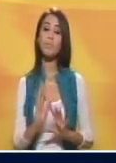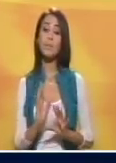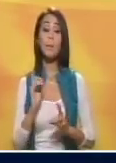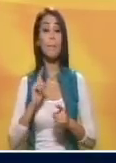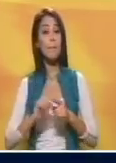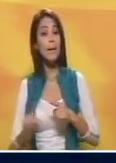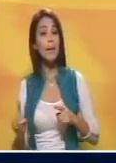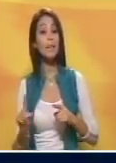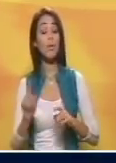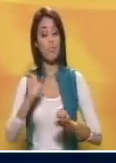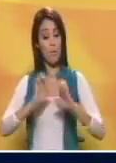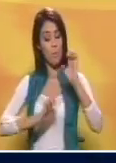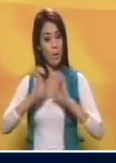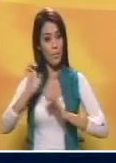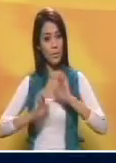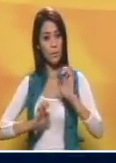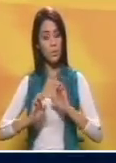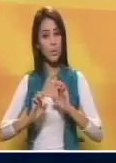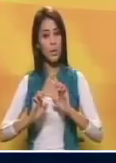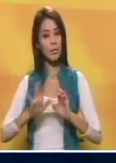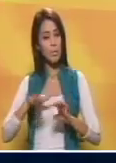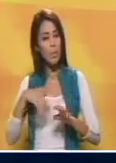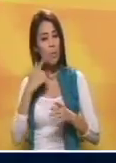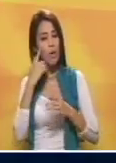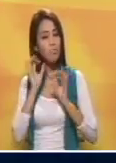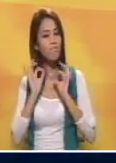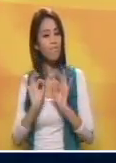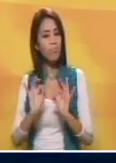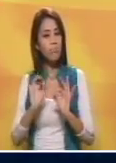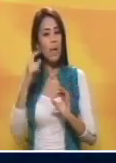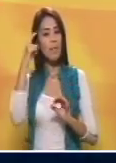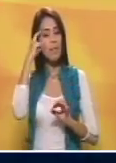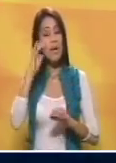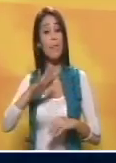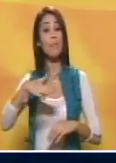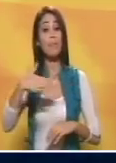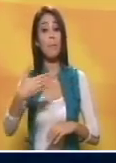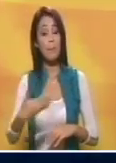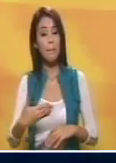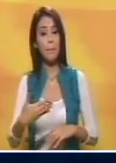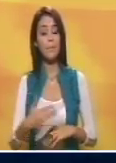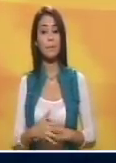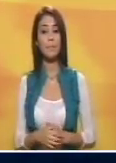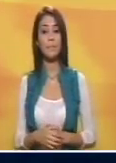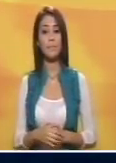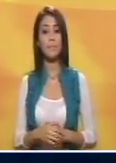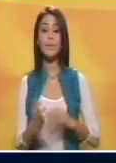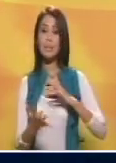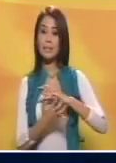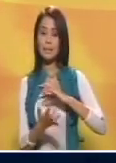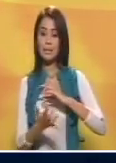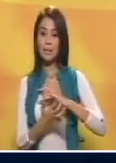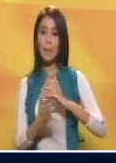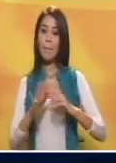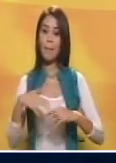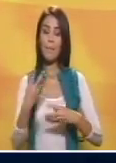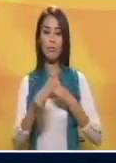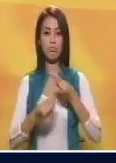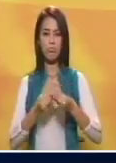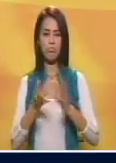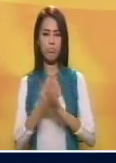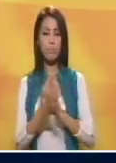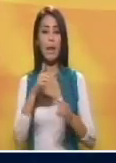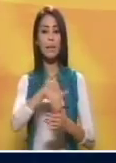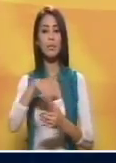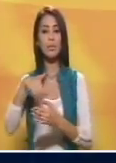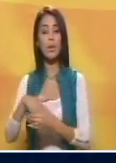sí vamos a evaluar la posibilidad de fechas posteriores, posibilidades técnicas para la realización de